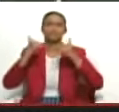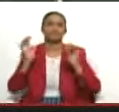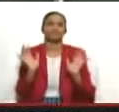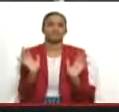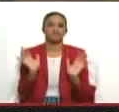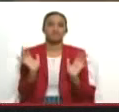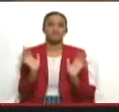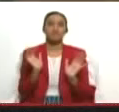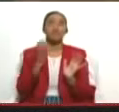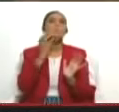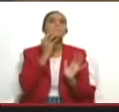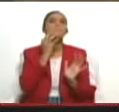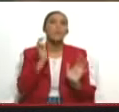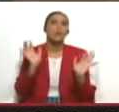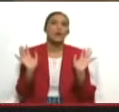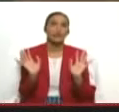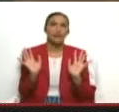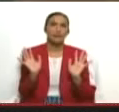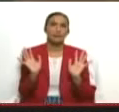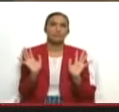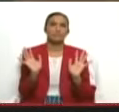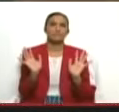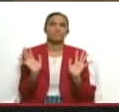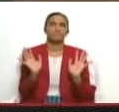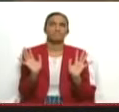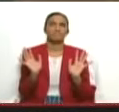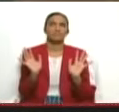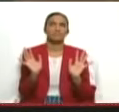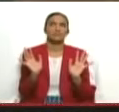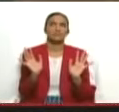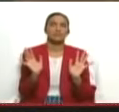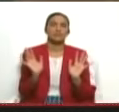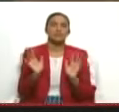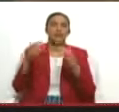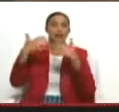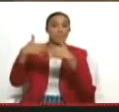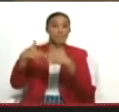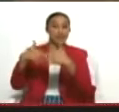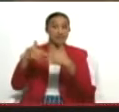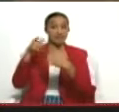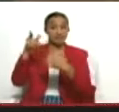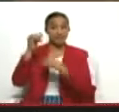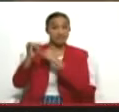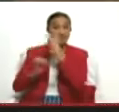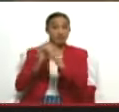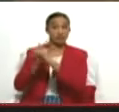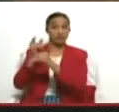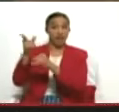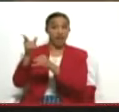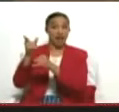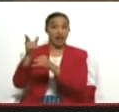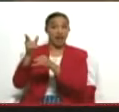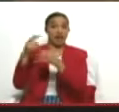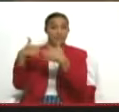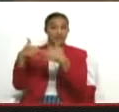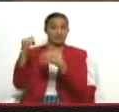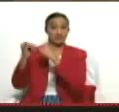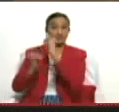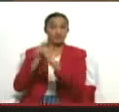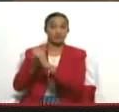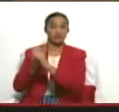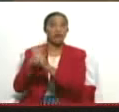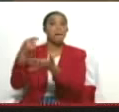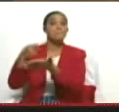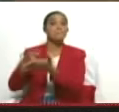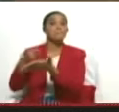por ejemplo cuando yo me refería al pago de una transnacional petrolera el pago fue por una